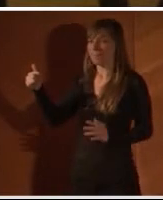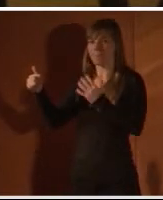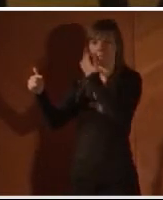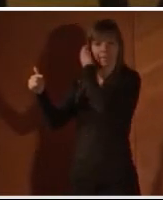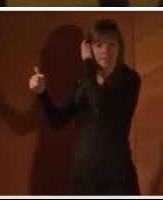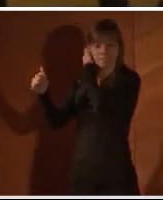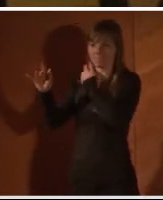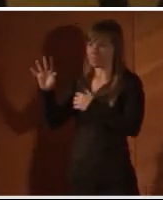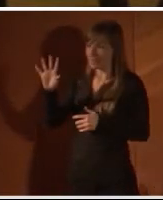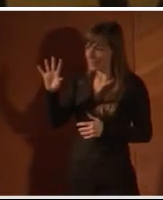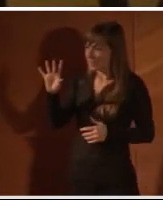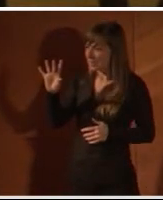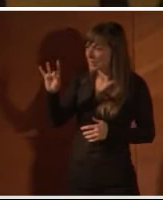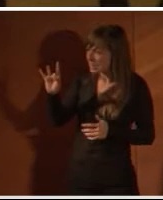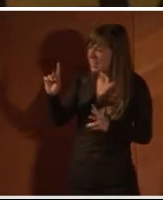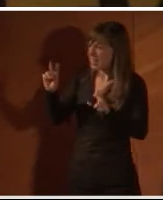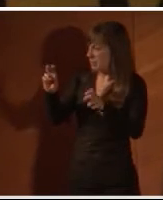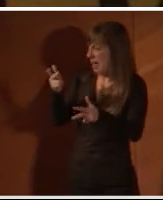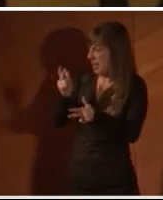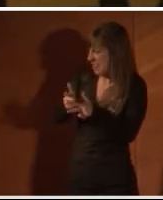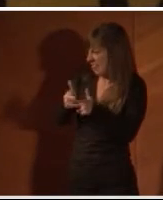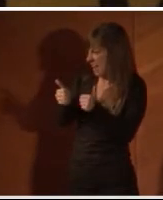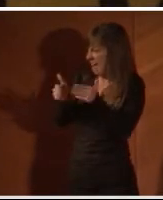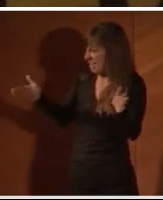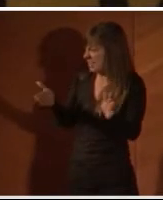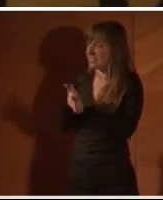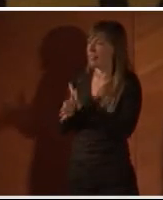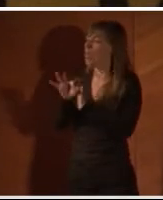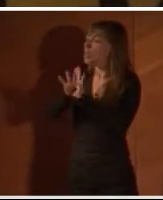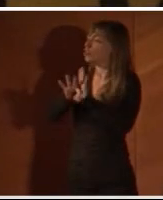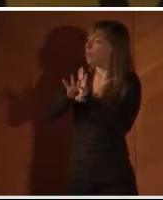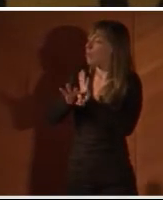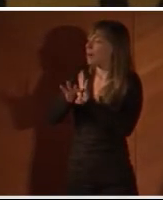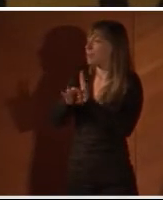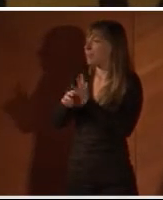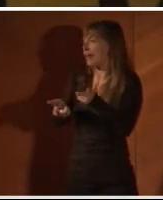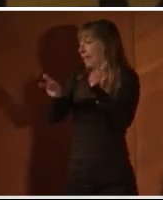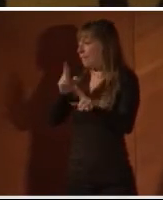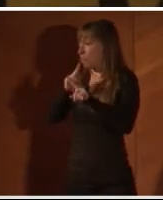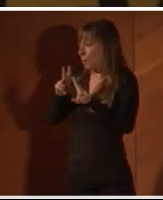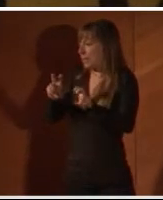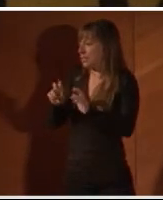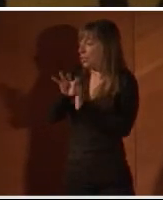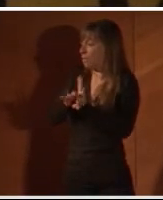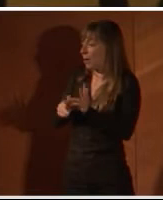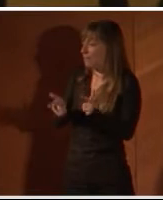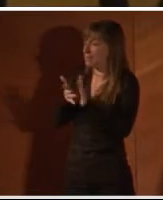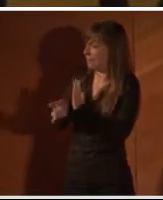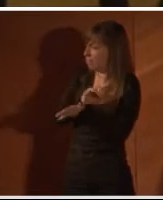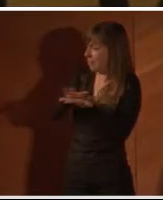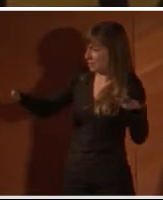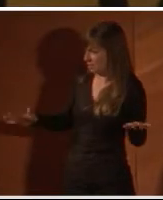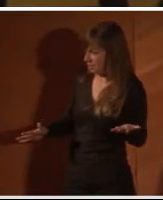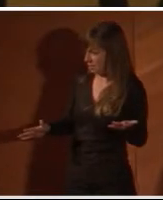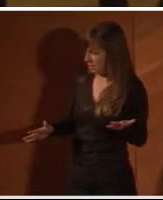por medio además del uso de las licencias abiertas, es decir, cuando hablamos de software libre, es que en vez de estar patentada la tecnología, hemos hecho justo lo